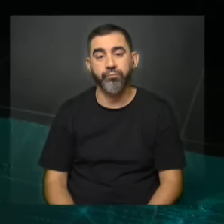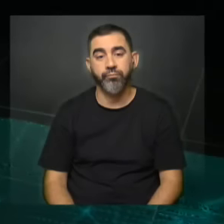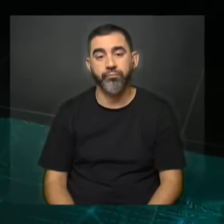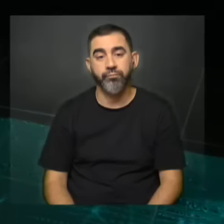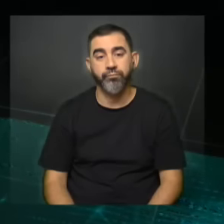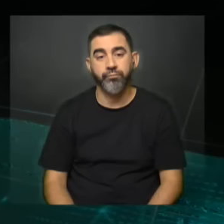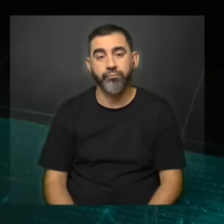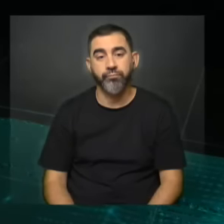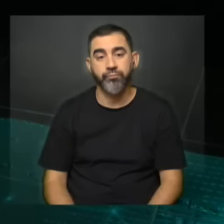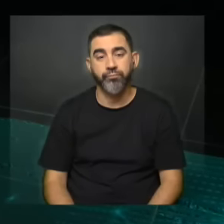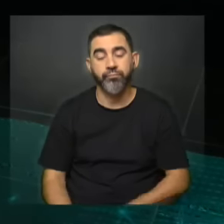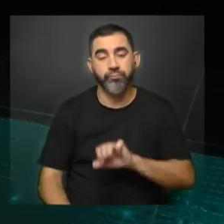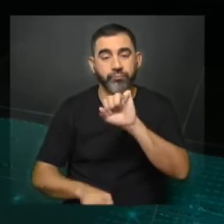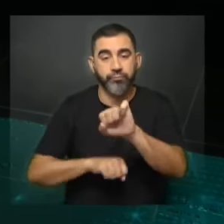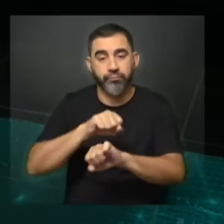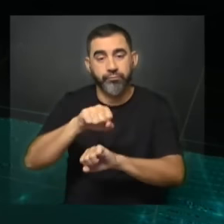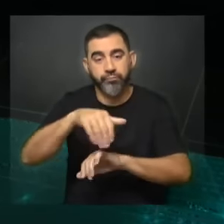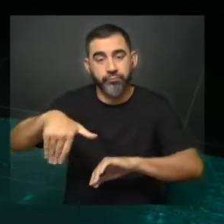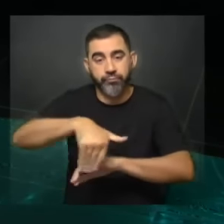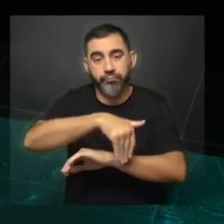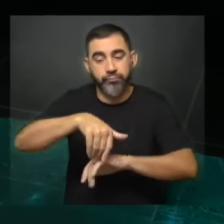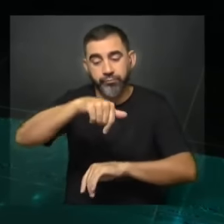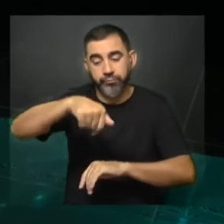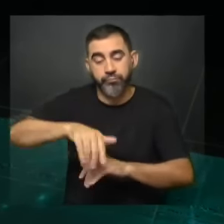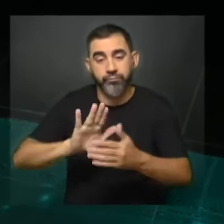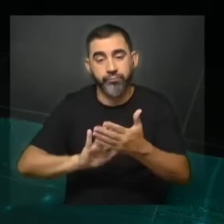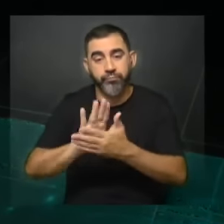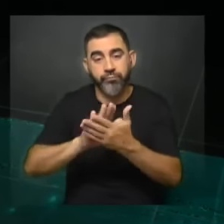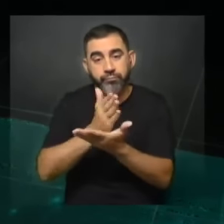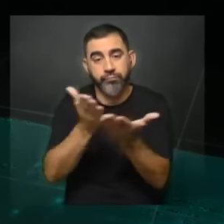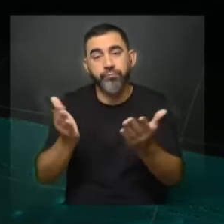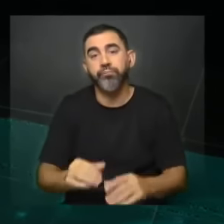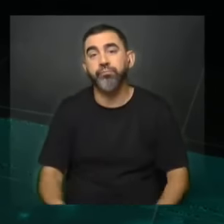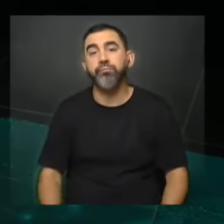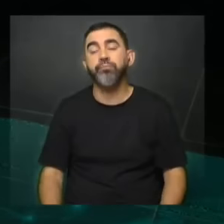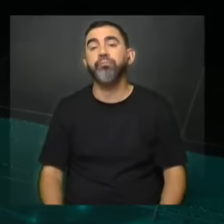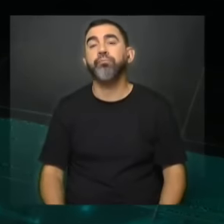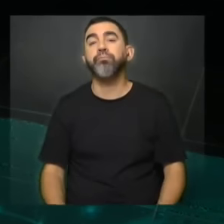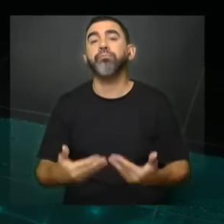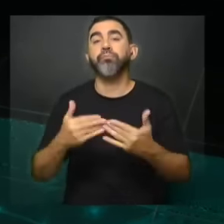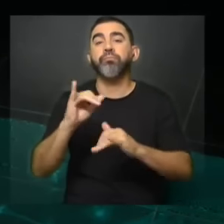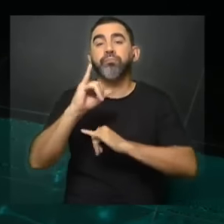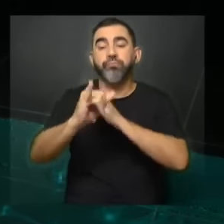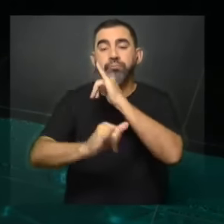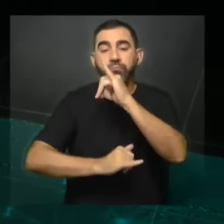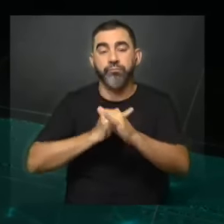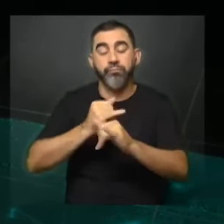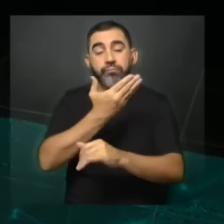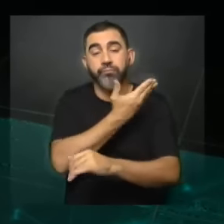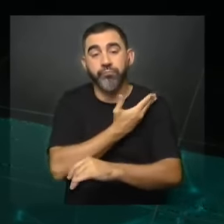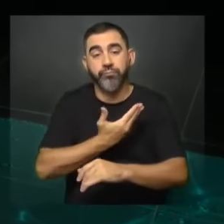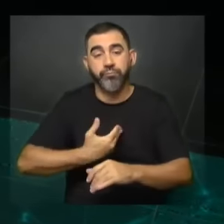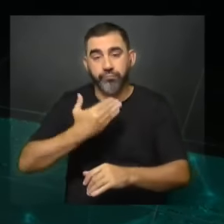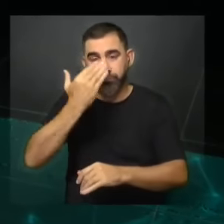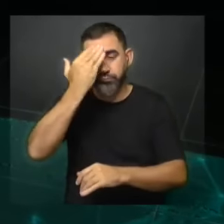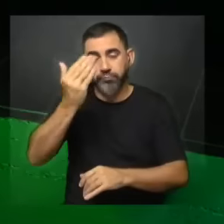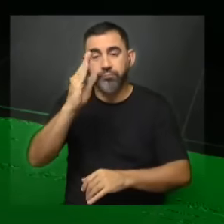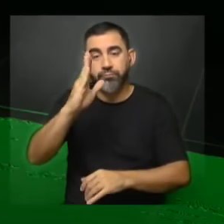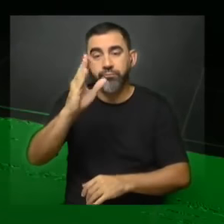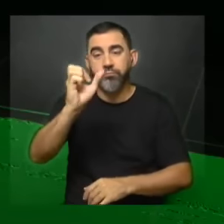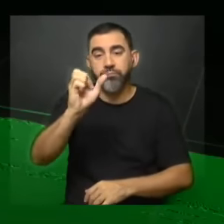Así estaba la ciclovía a pleno en esta mañana Bueno muy bien Vamos a comenzar el desarrollo t información el presidente del frente amplio